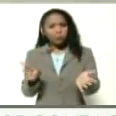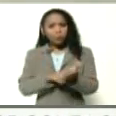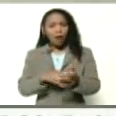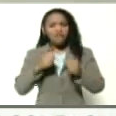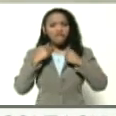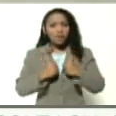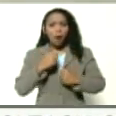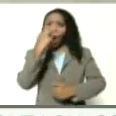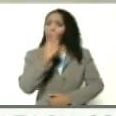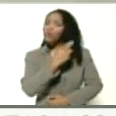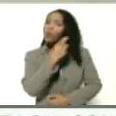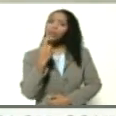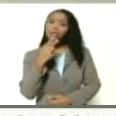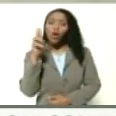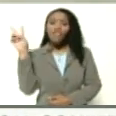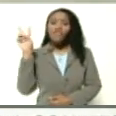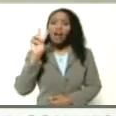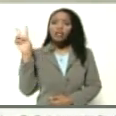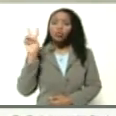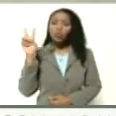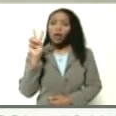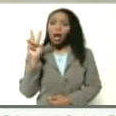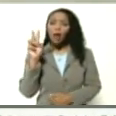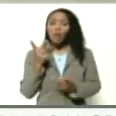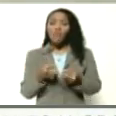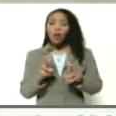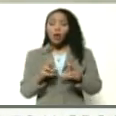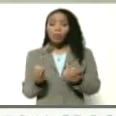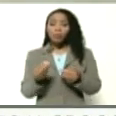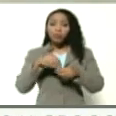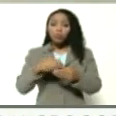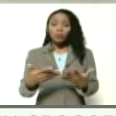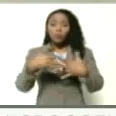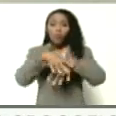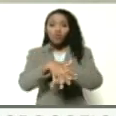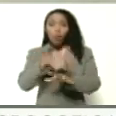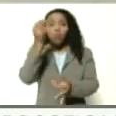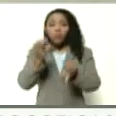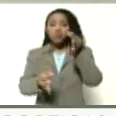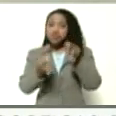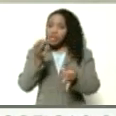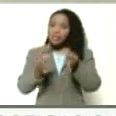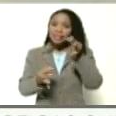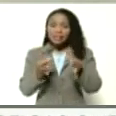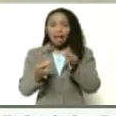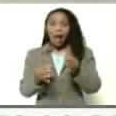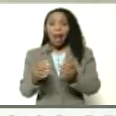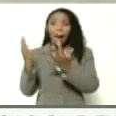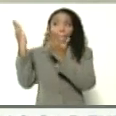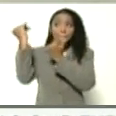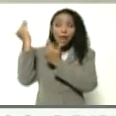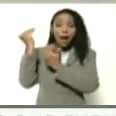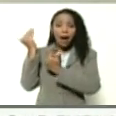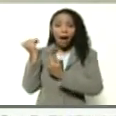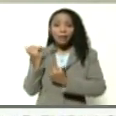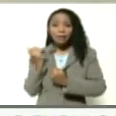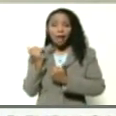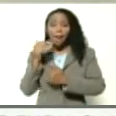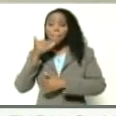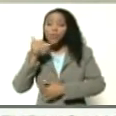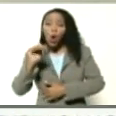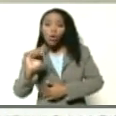firme compromiso de Venezuela con los valores de inclusión y justicia, en la esperanza de que las